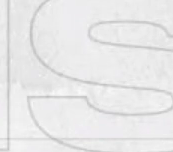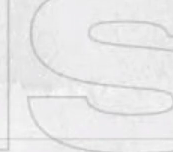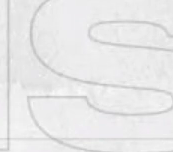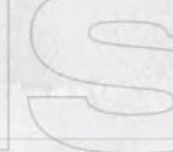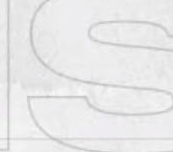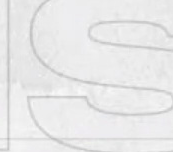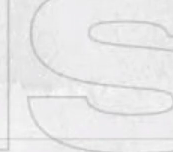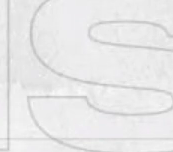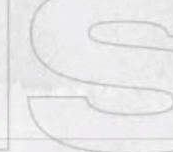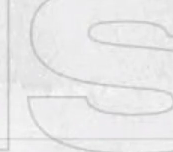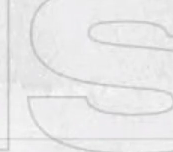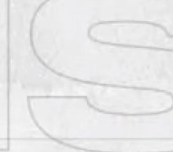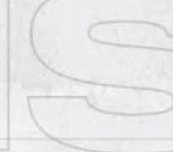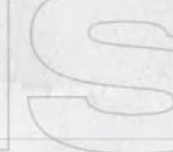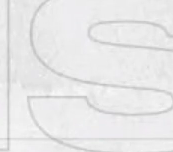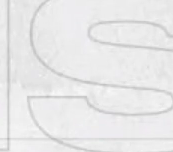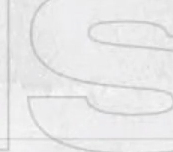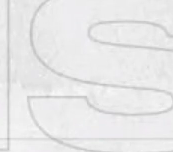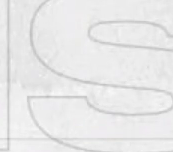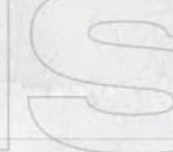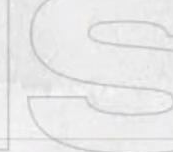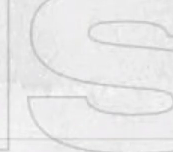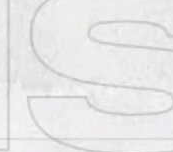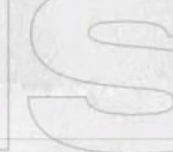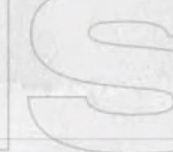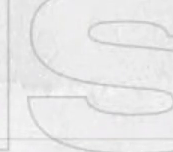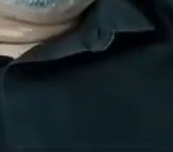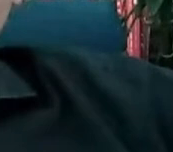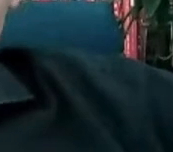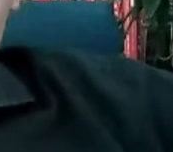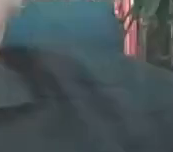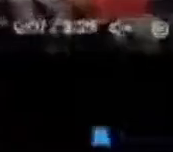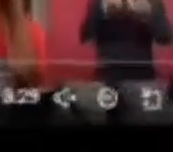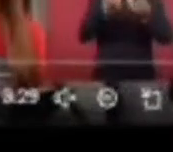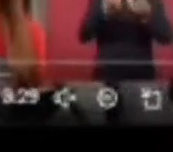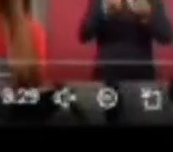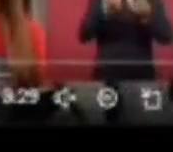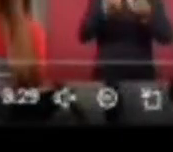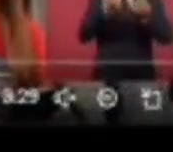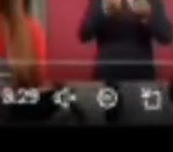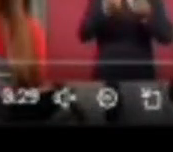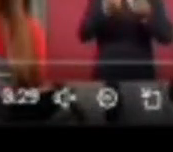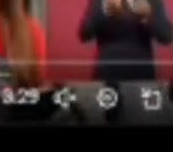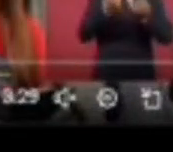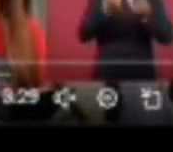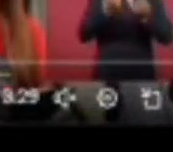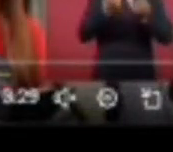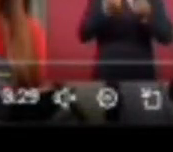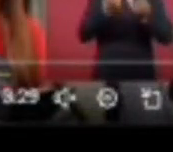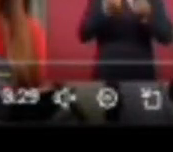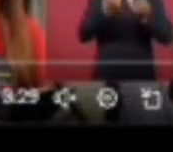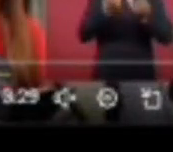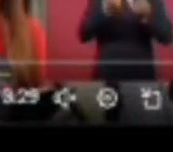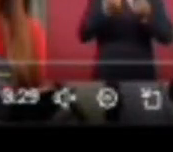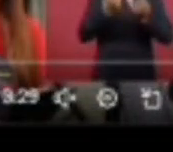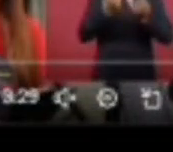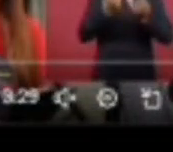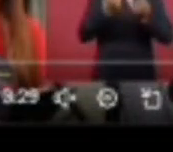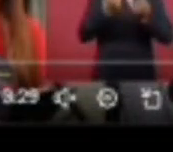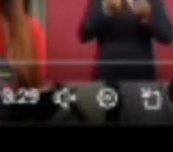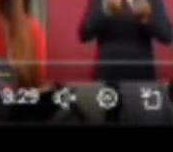mandar para que nos lo pueda poner, porque según yo ya se lo habían puesto. Vamos a ver, este es el de, ese